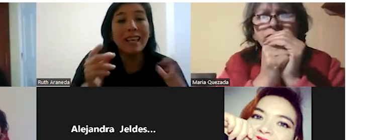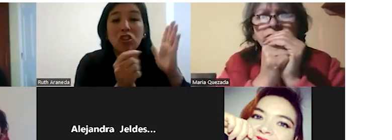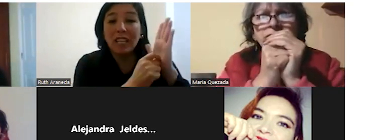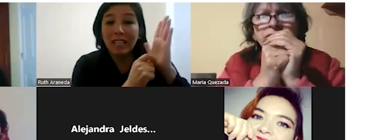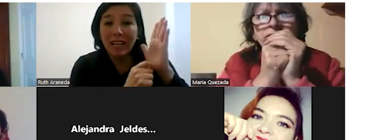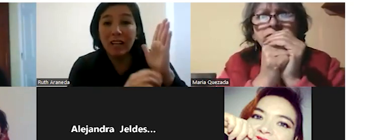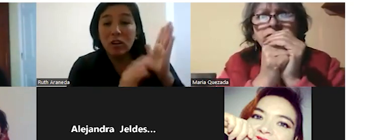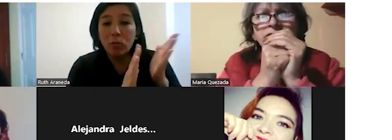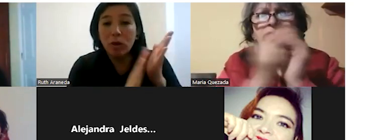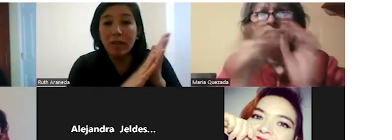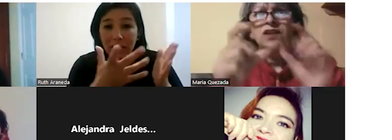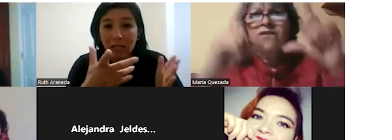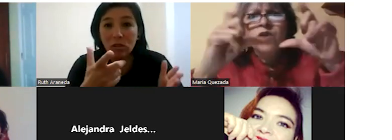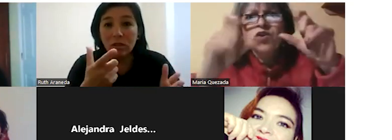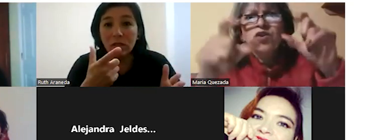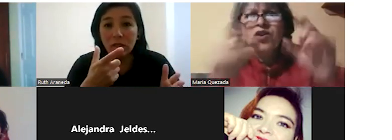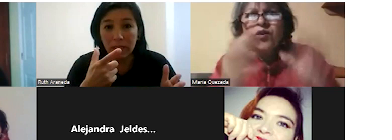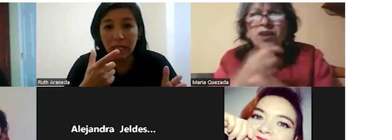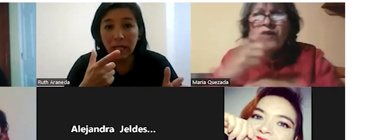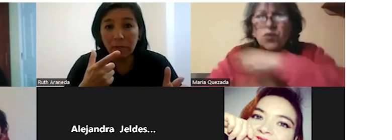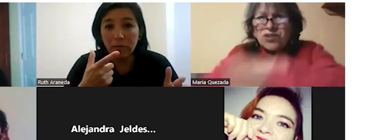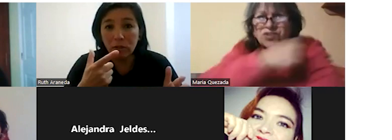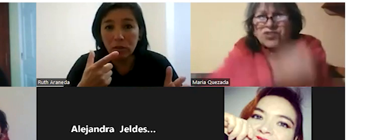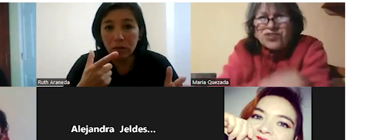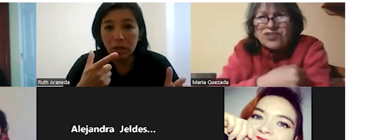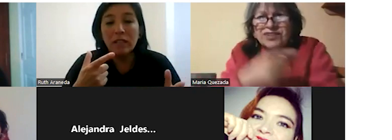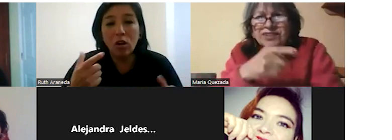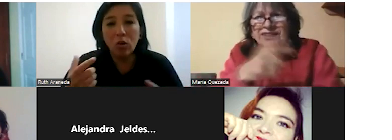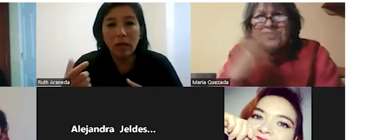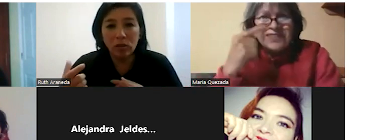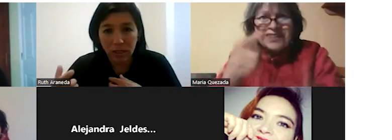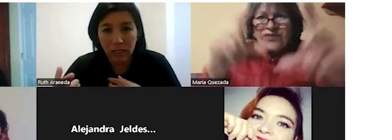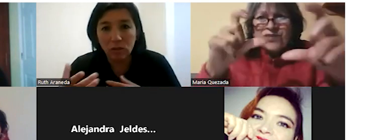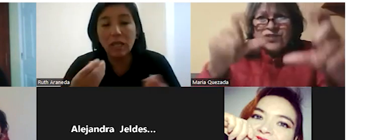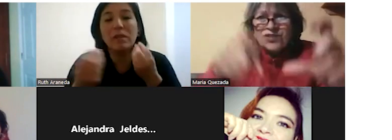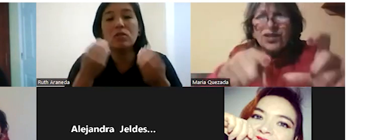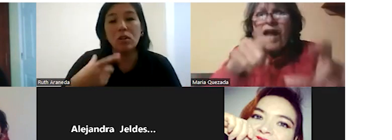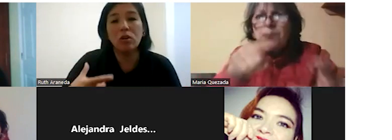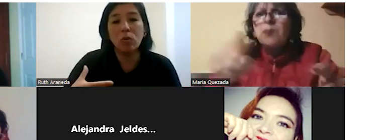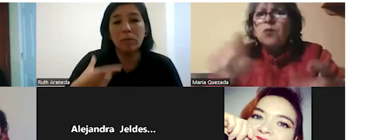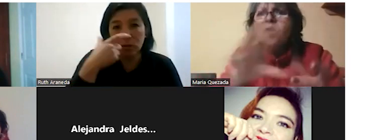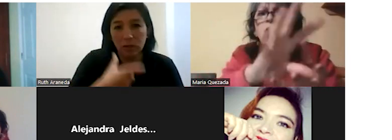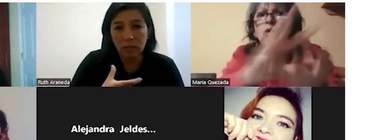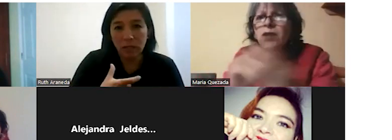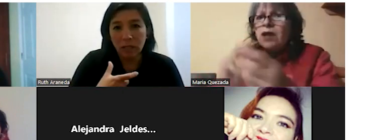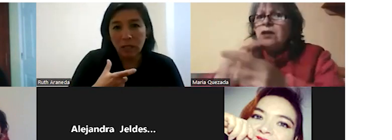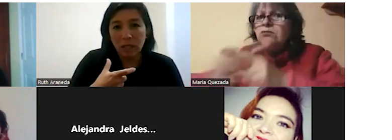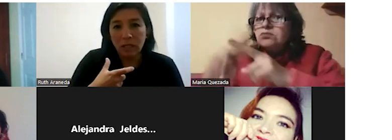que quedaron registradas como pruebas, eso, sí, las fotos de los huesos, eso, qué pasó con los